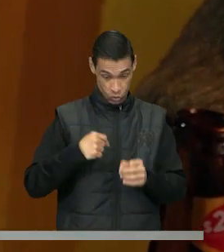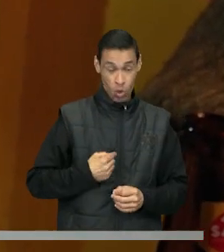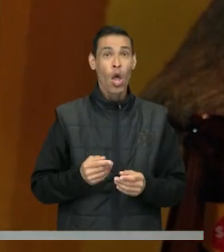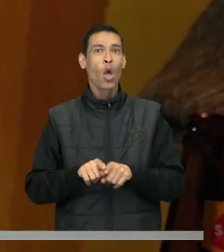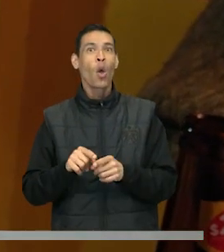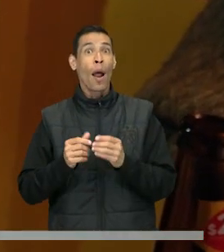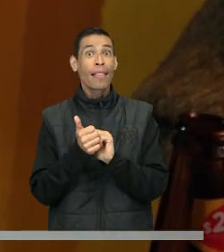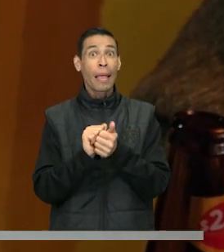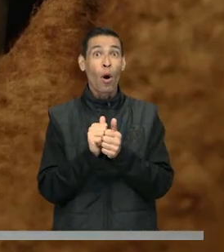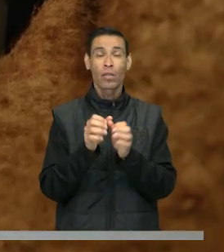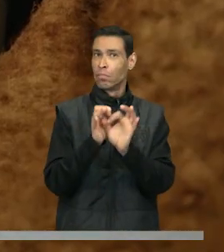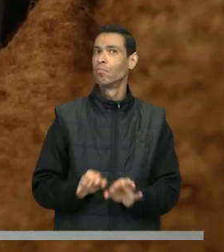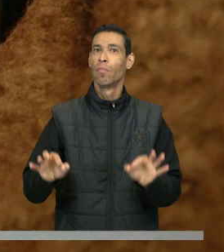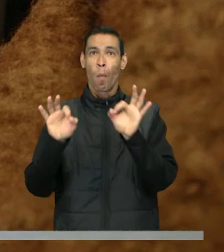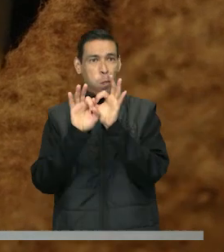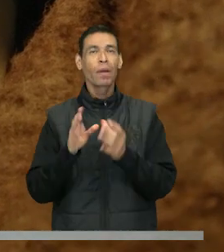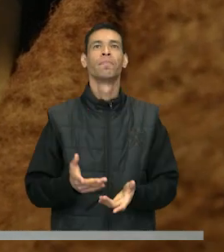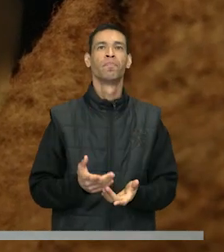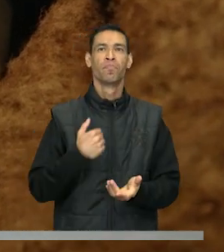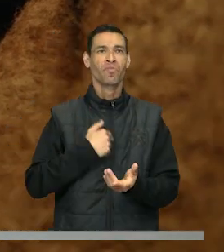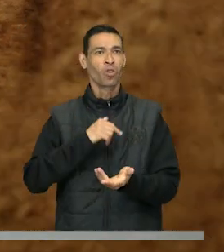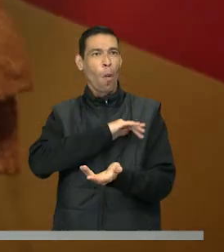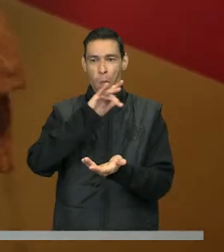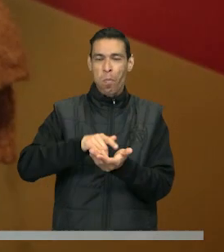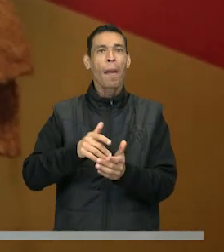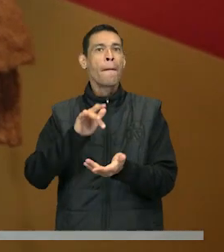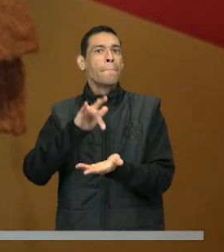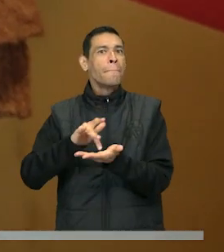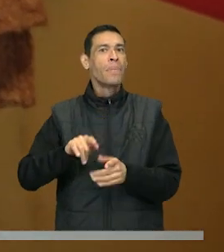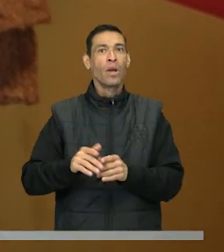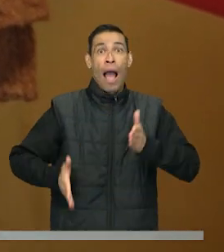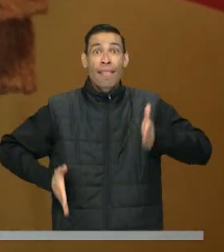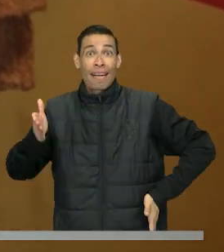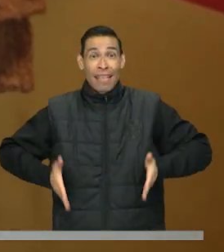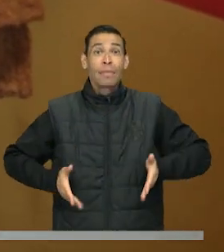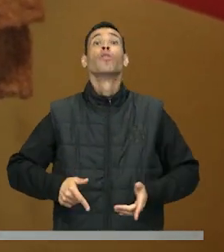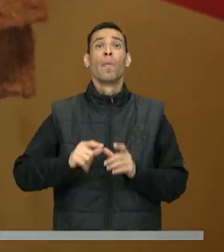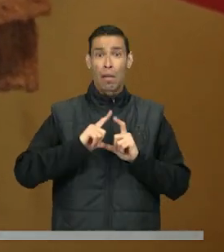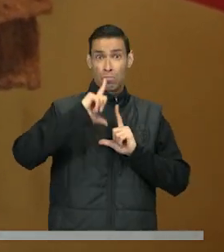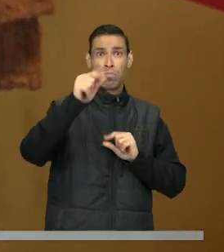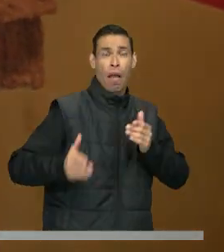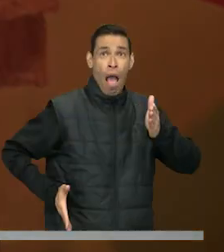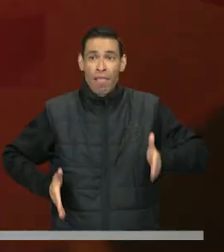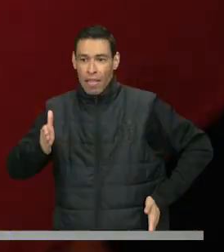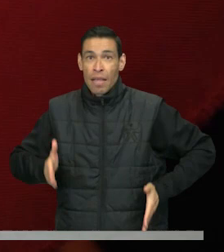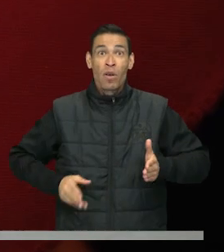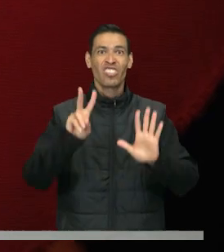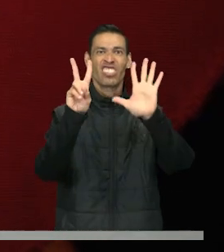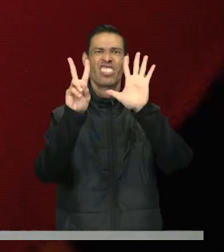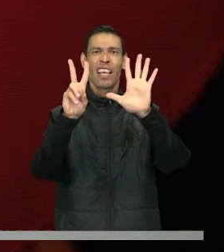haber estado en el atletismo y haber corrido 7 maratones y con buenos tiempos, es